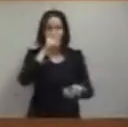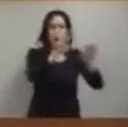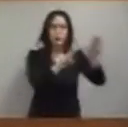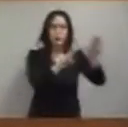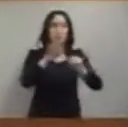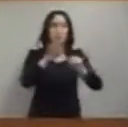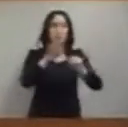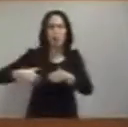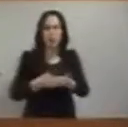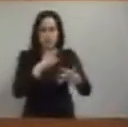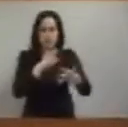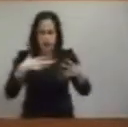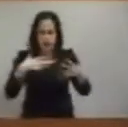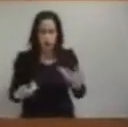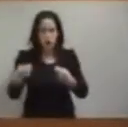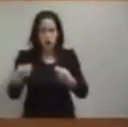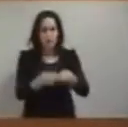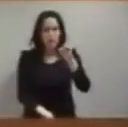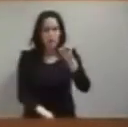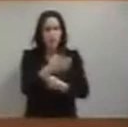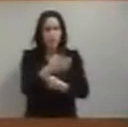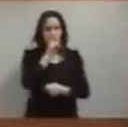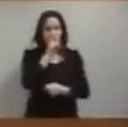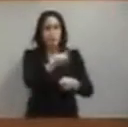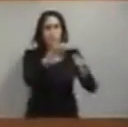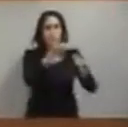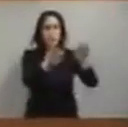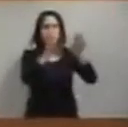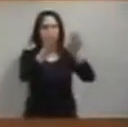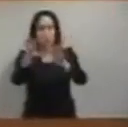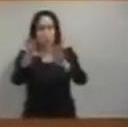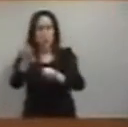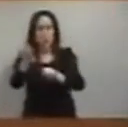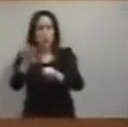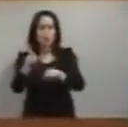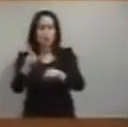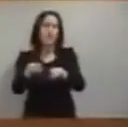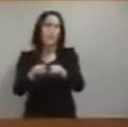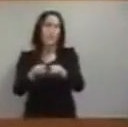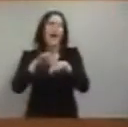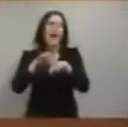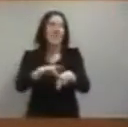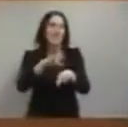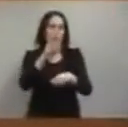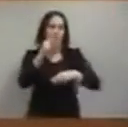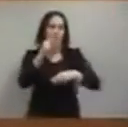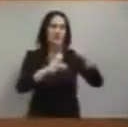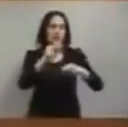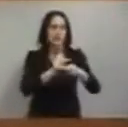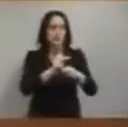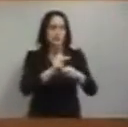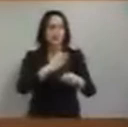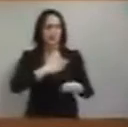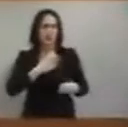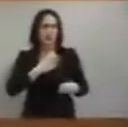una sociedad que está creada en el año 84 como un agente urbanizador, como un ente instrumental de la administración pública,